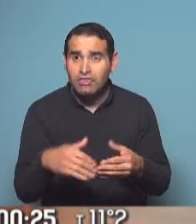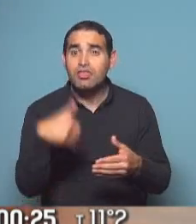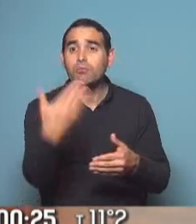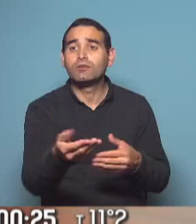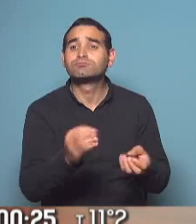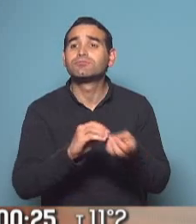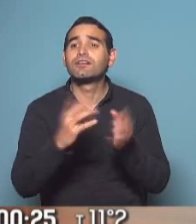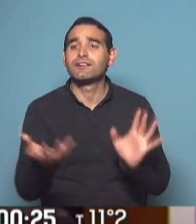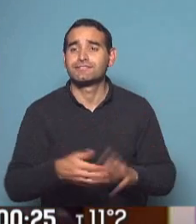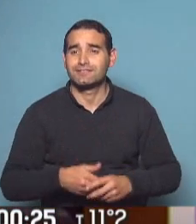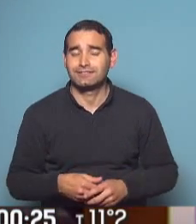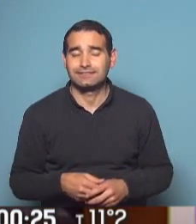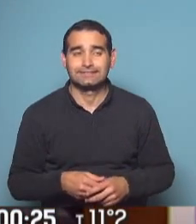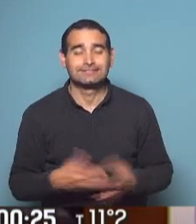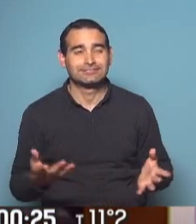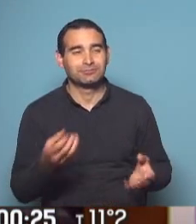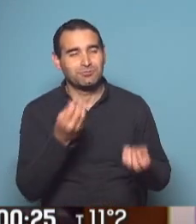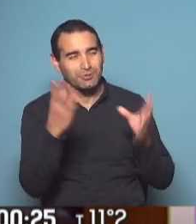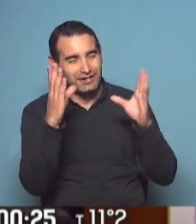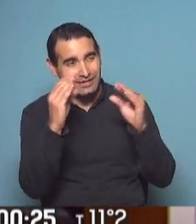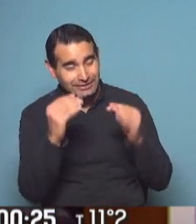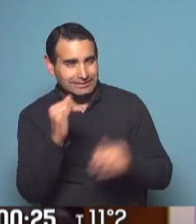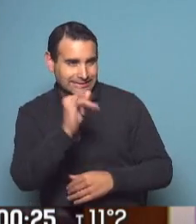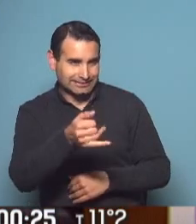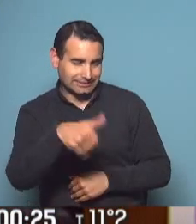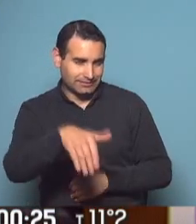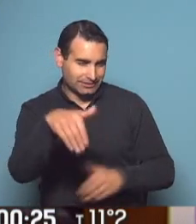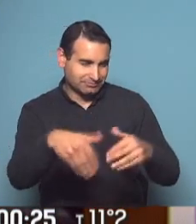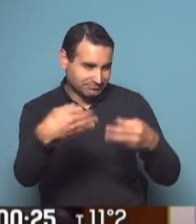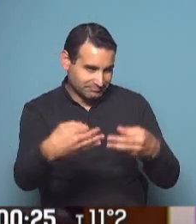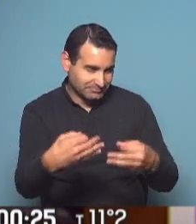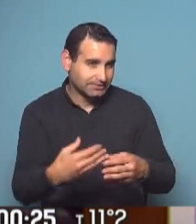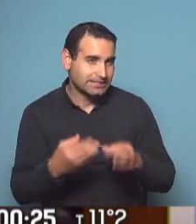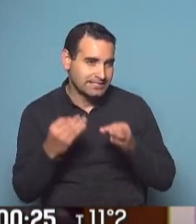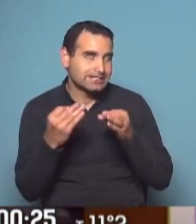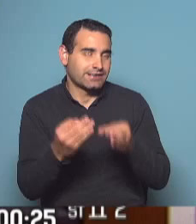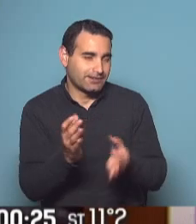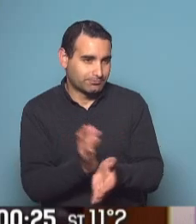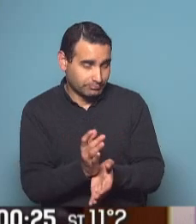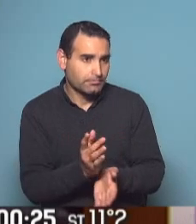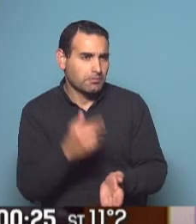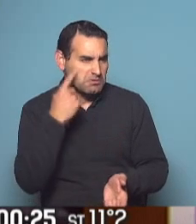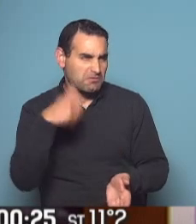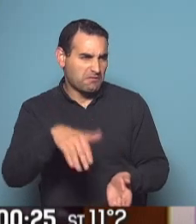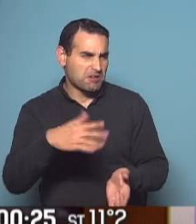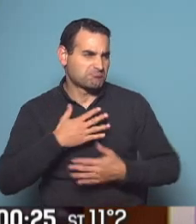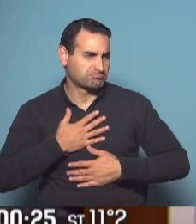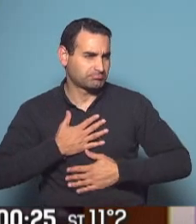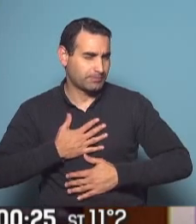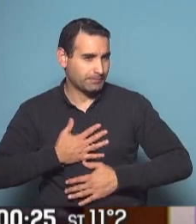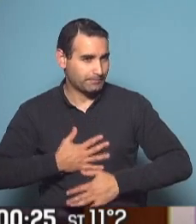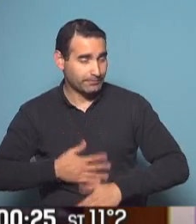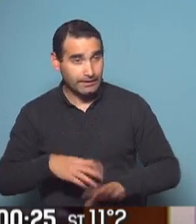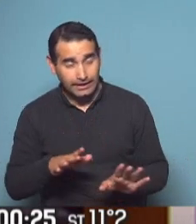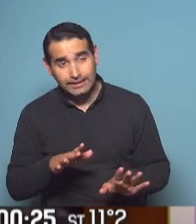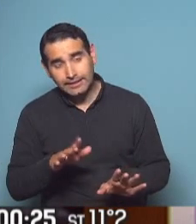¿qué hacemos? Bueno, buenas noches. Sí, llegamos. Creo que va a haber relativa calma. Igualmente, esto